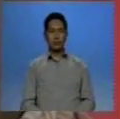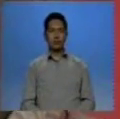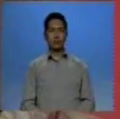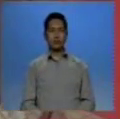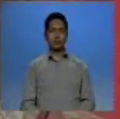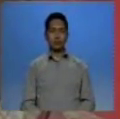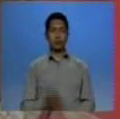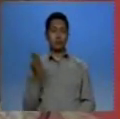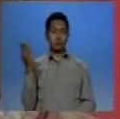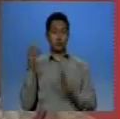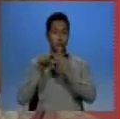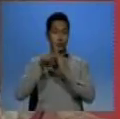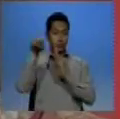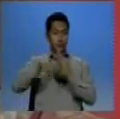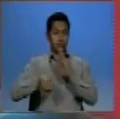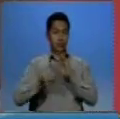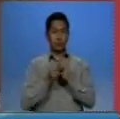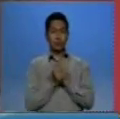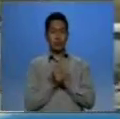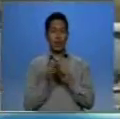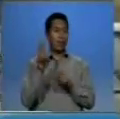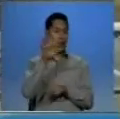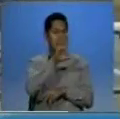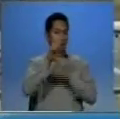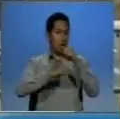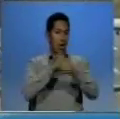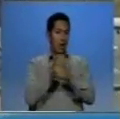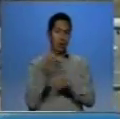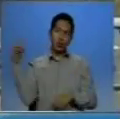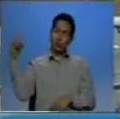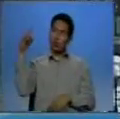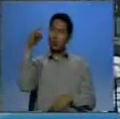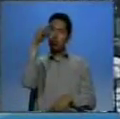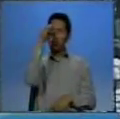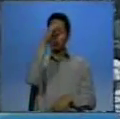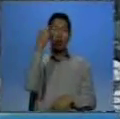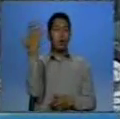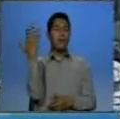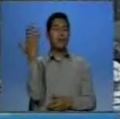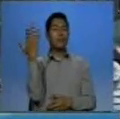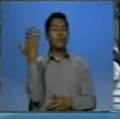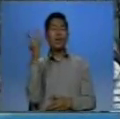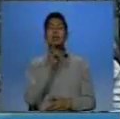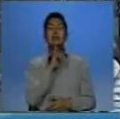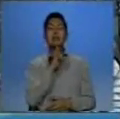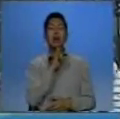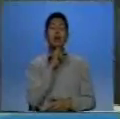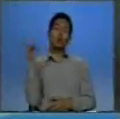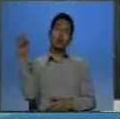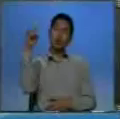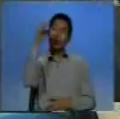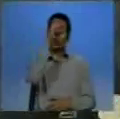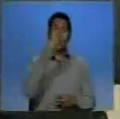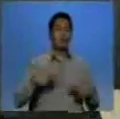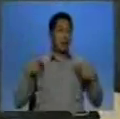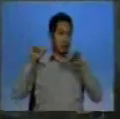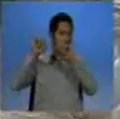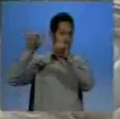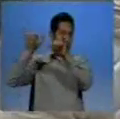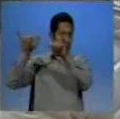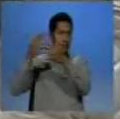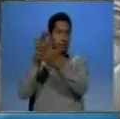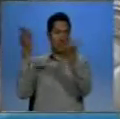Leonardo Quesada es abogado. Hace 25 años migró a Estados Unidos, uno de los países de América más estricto en